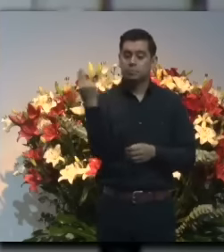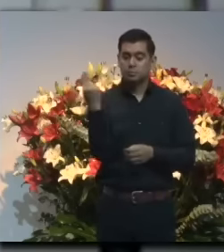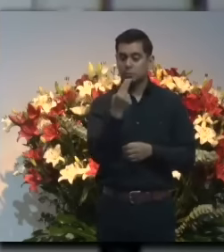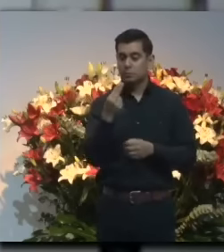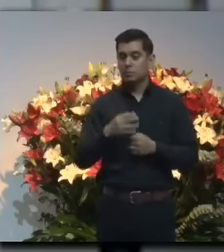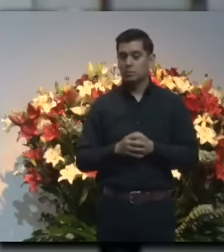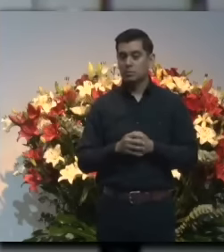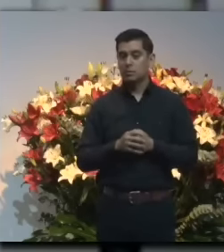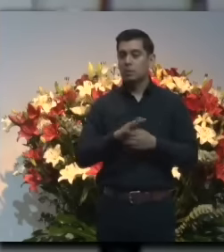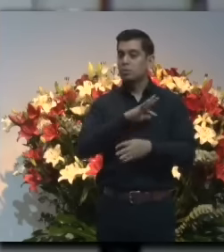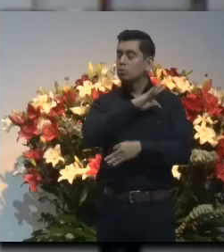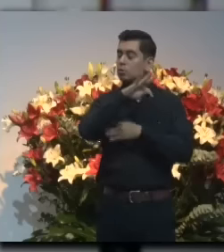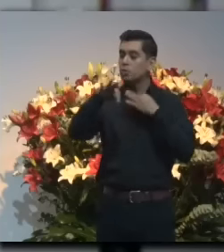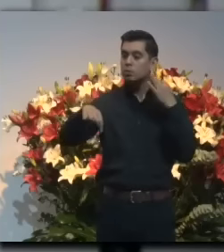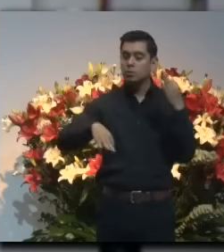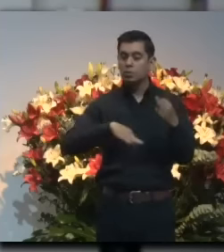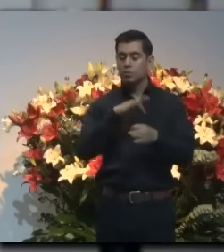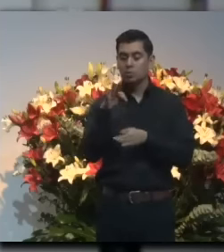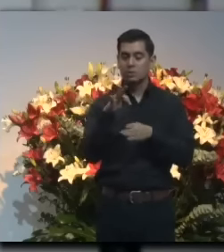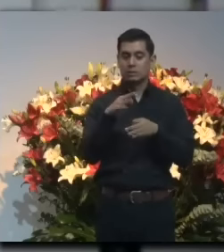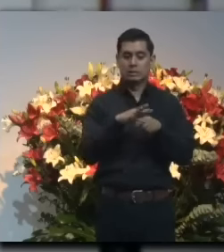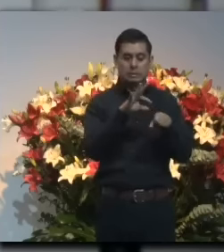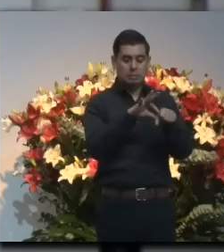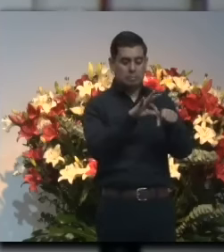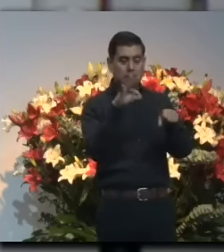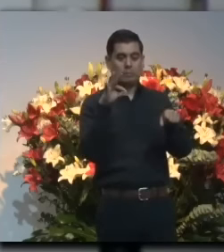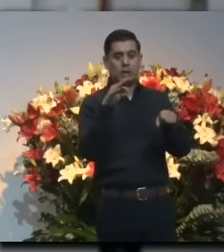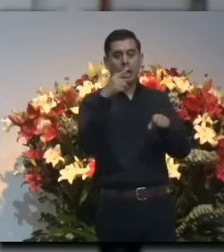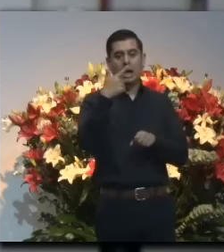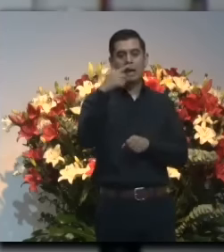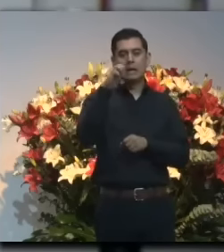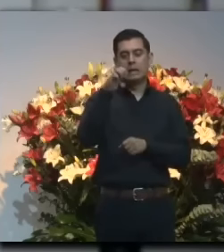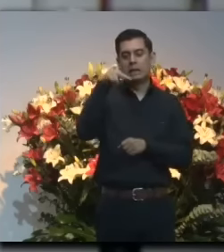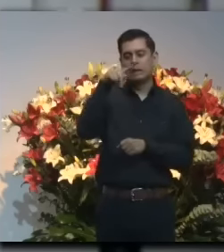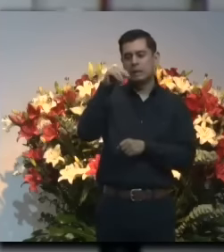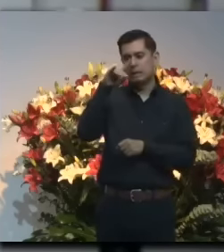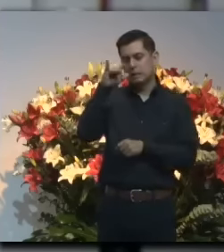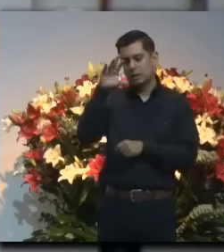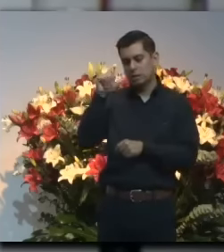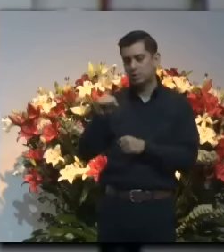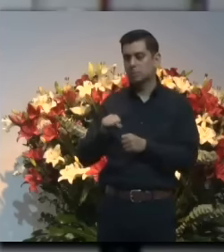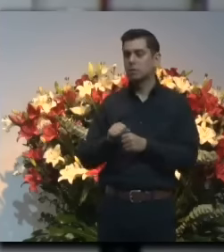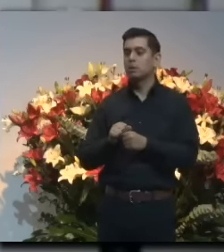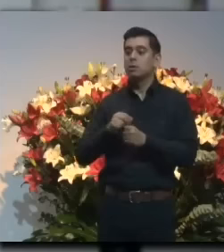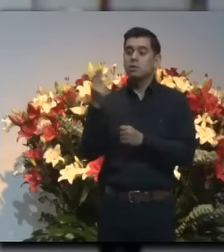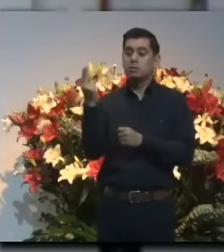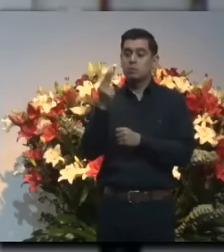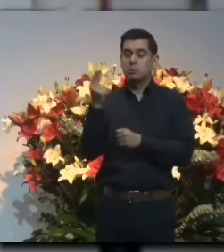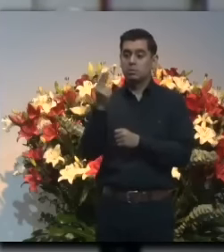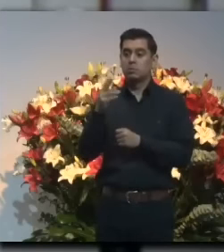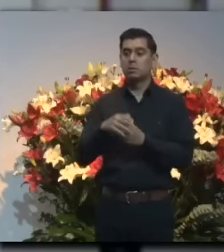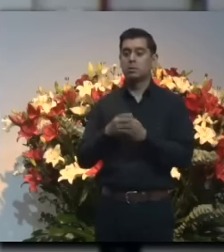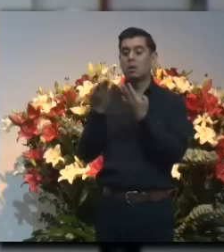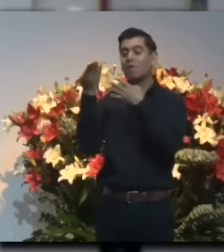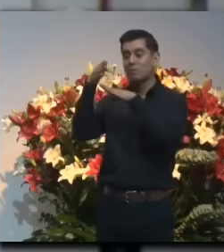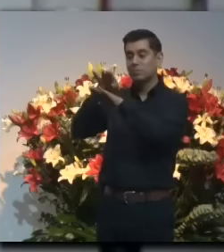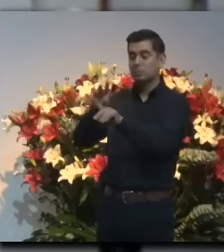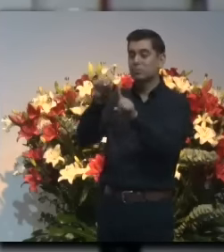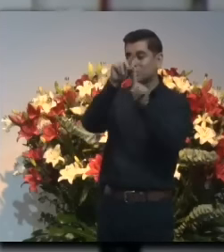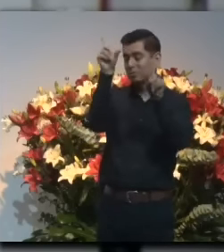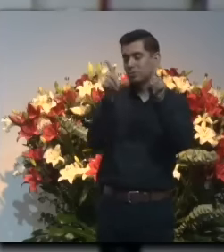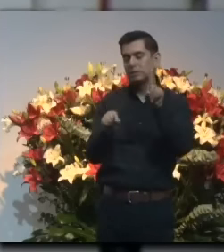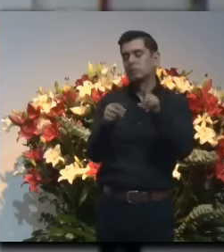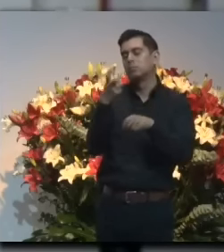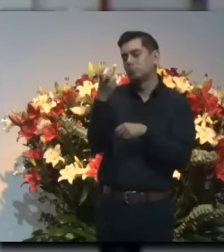tomas genéticas y necesitamos que funcione el Banco Nacional, que por cierto está abandonado